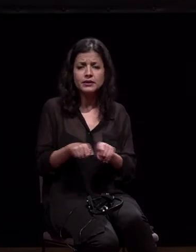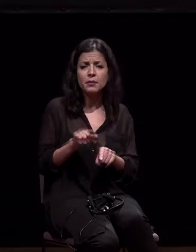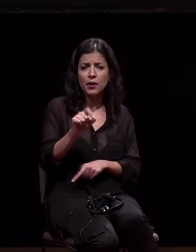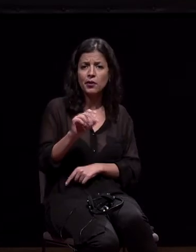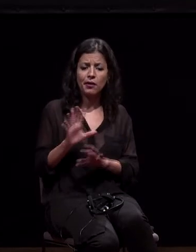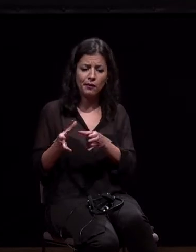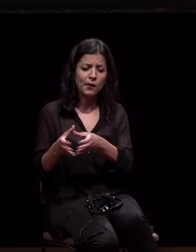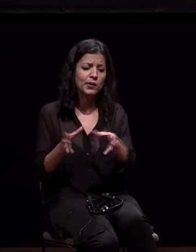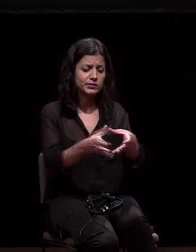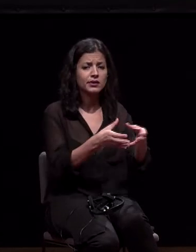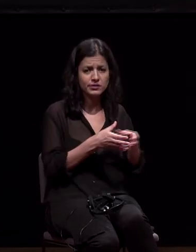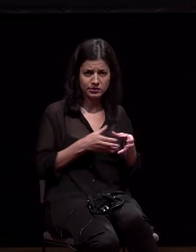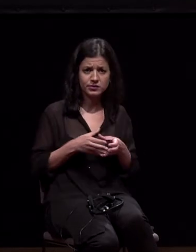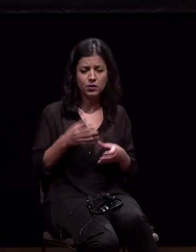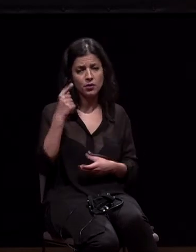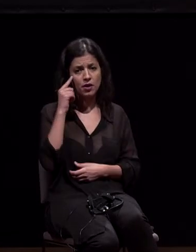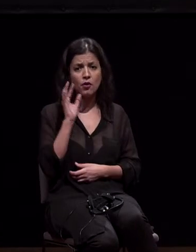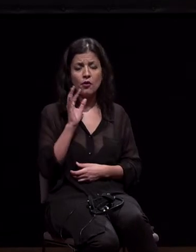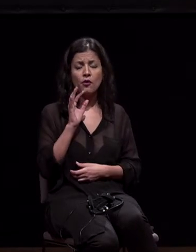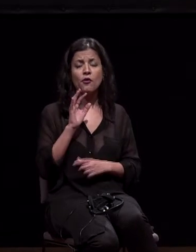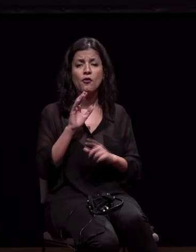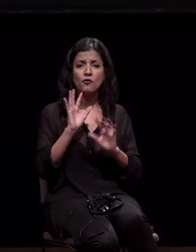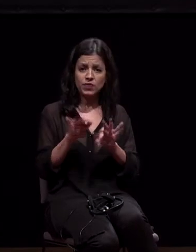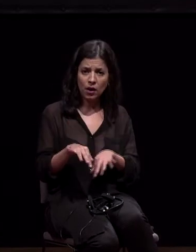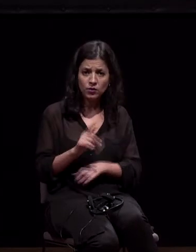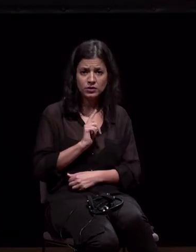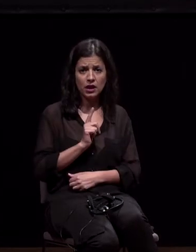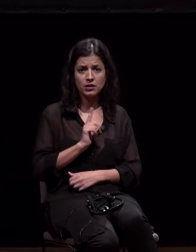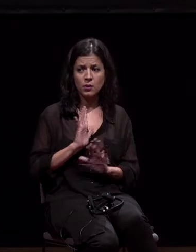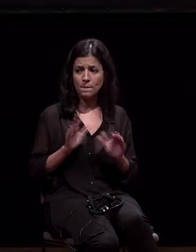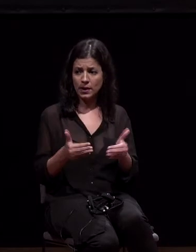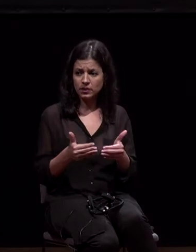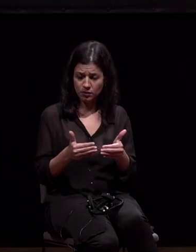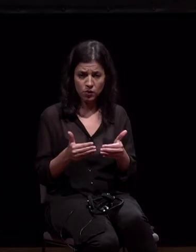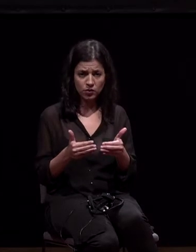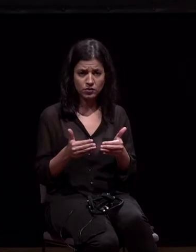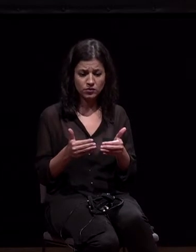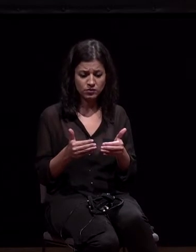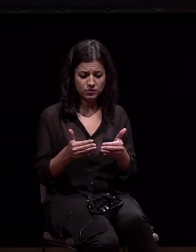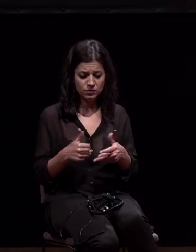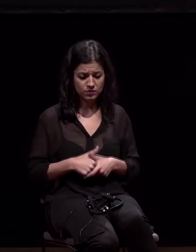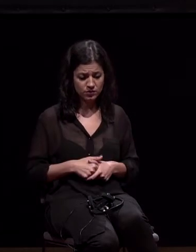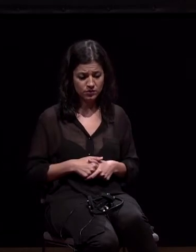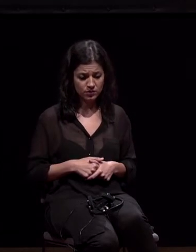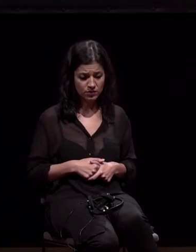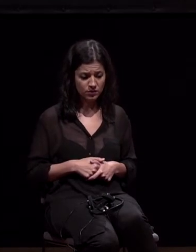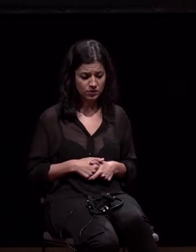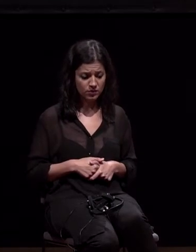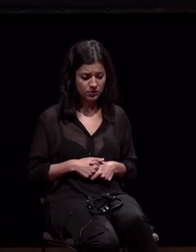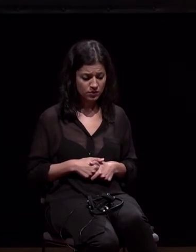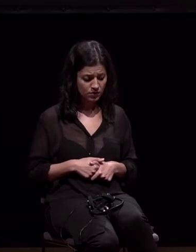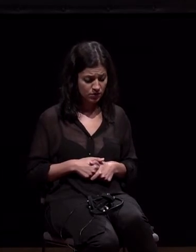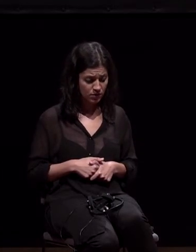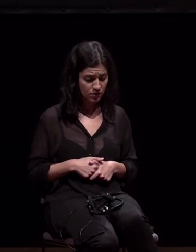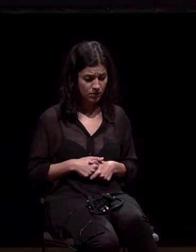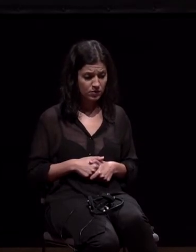tal, o sea, que al final el patrimonio está elegido por digamos, la propia constituency, ¿no? La propia